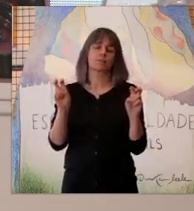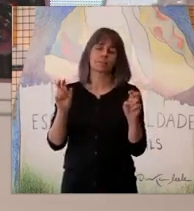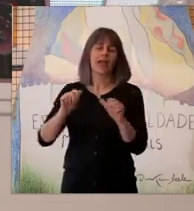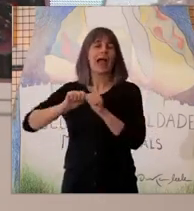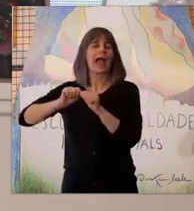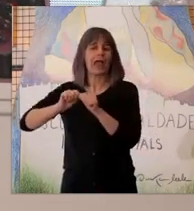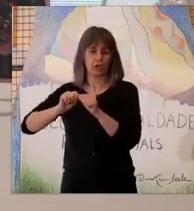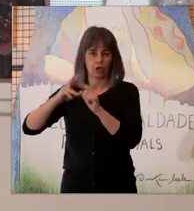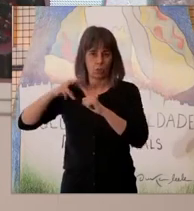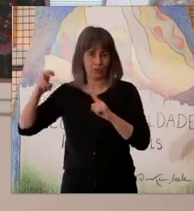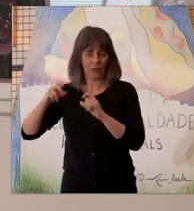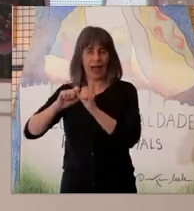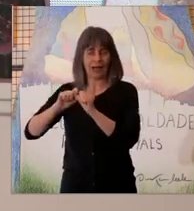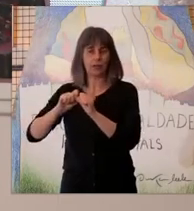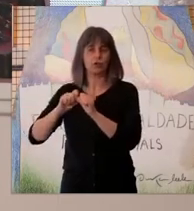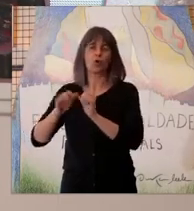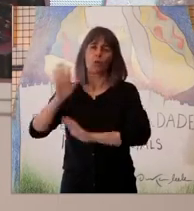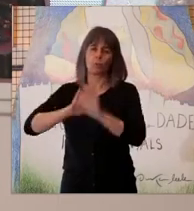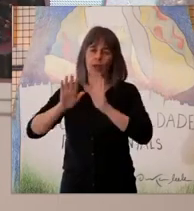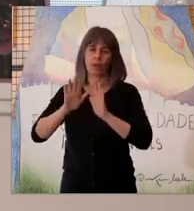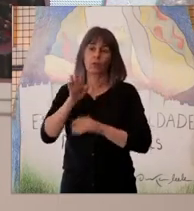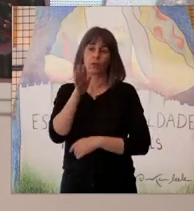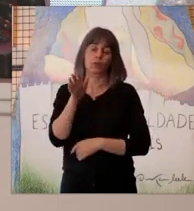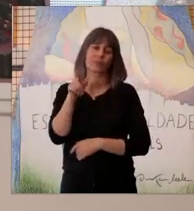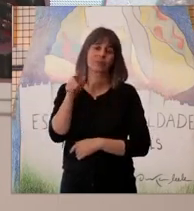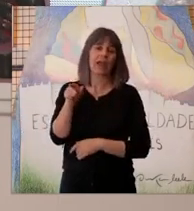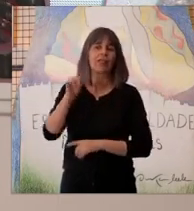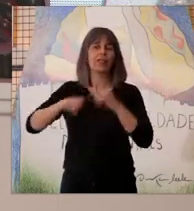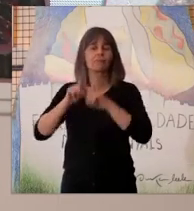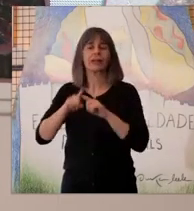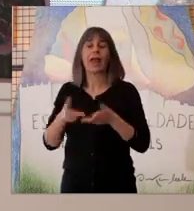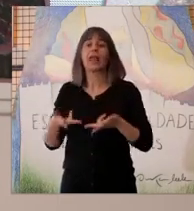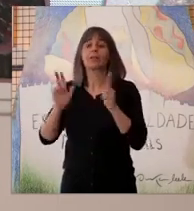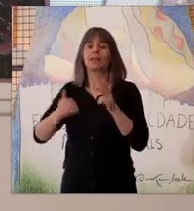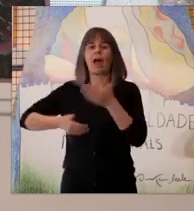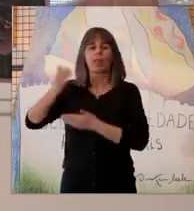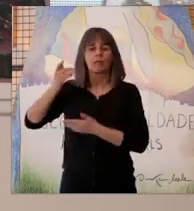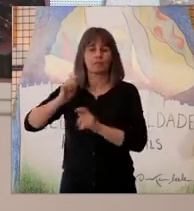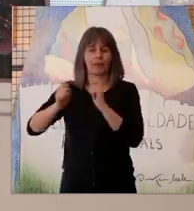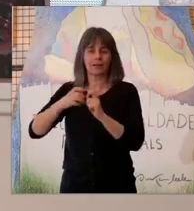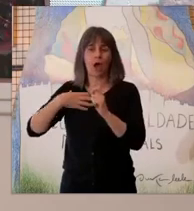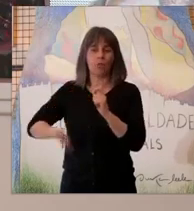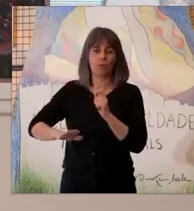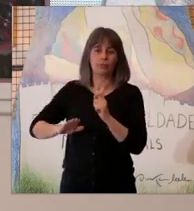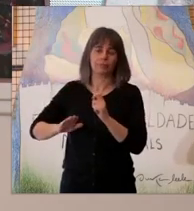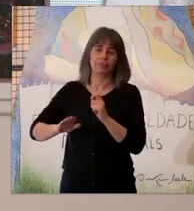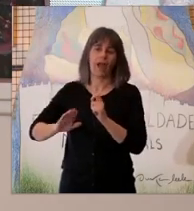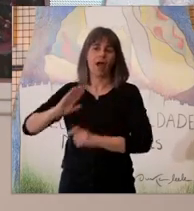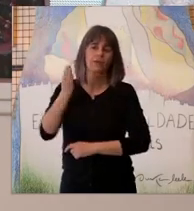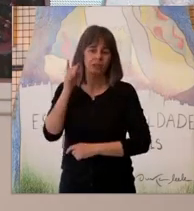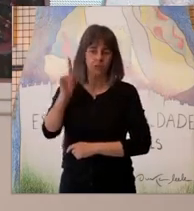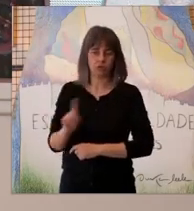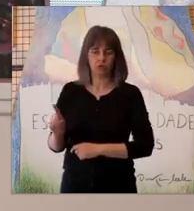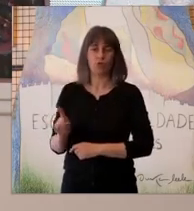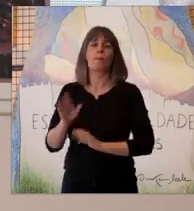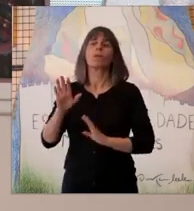es más complicado por cuando entra en el debate de la libertad de prensa Pero tiene que haber